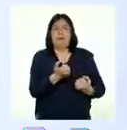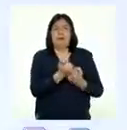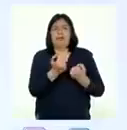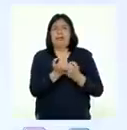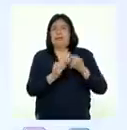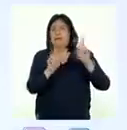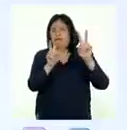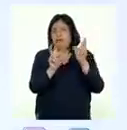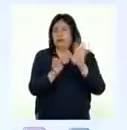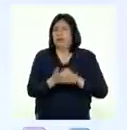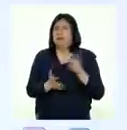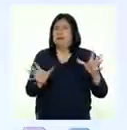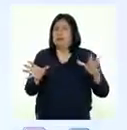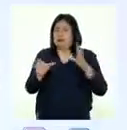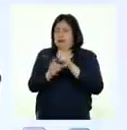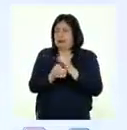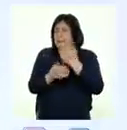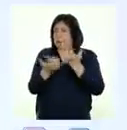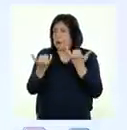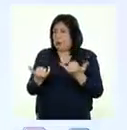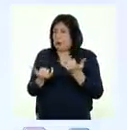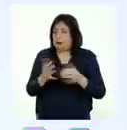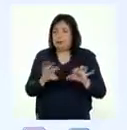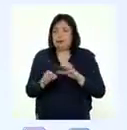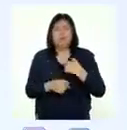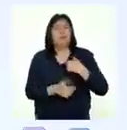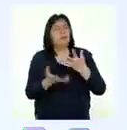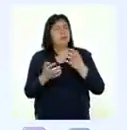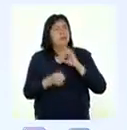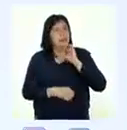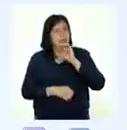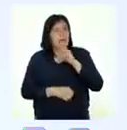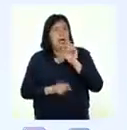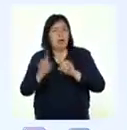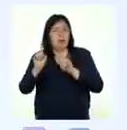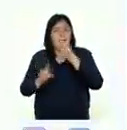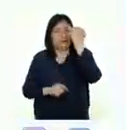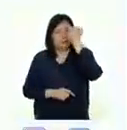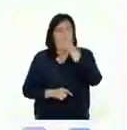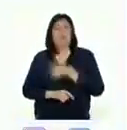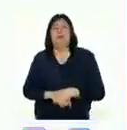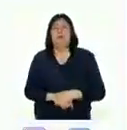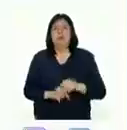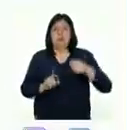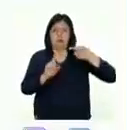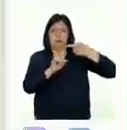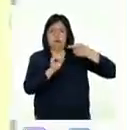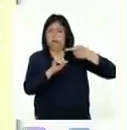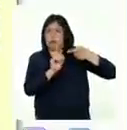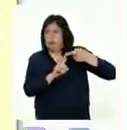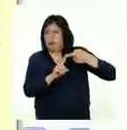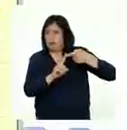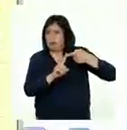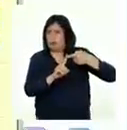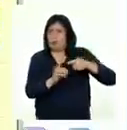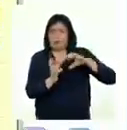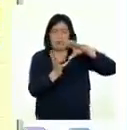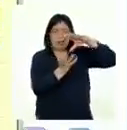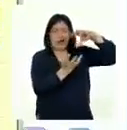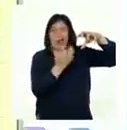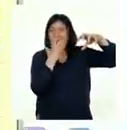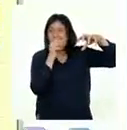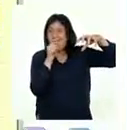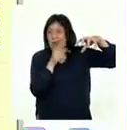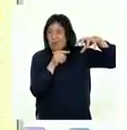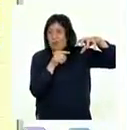tema. Para resumir nuestra actividad del día de hoy, quisiera destacar unas ideas claves. Número 1. El